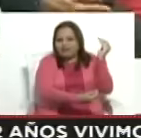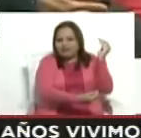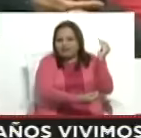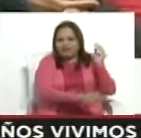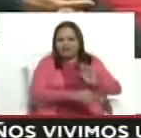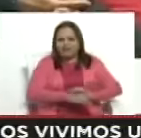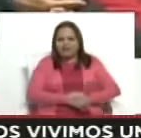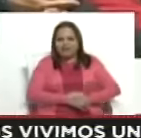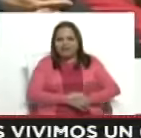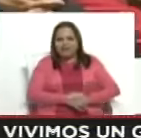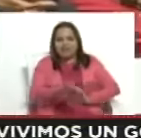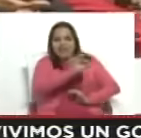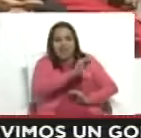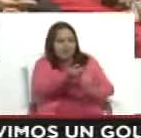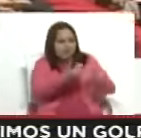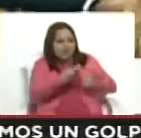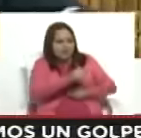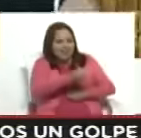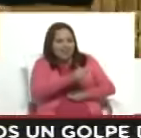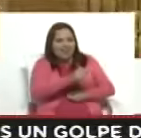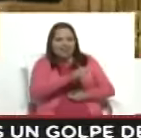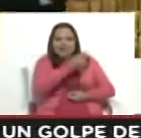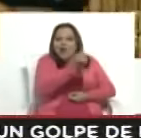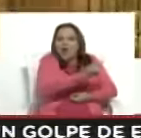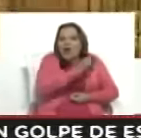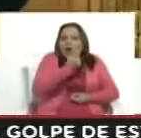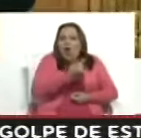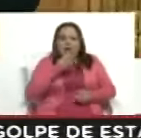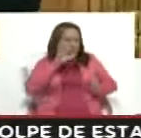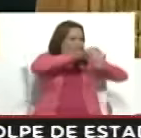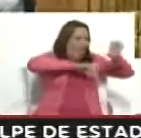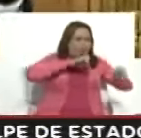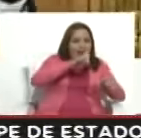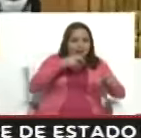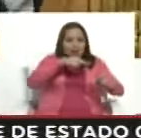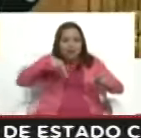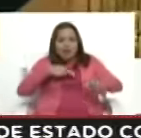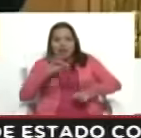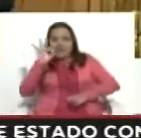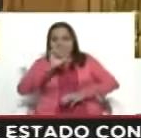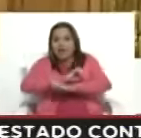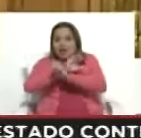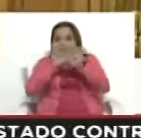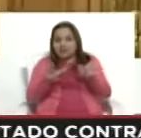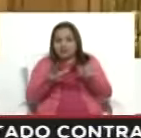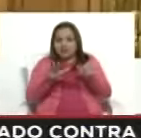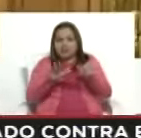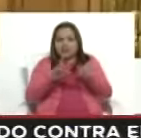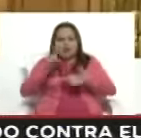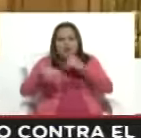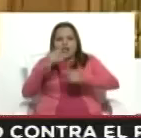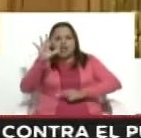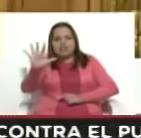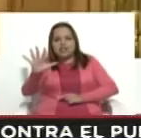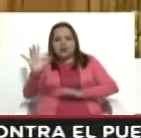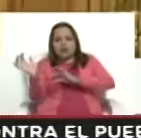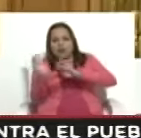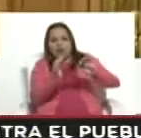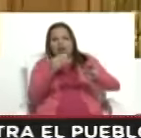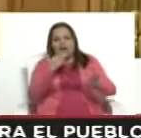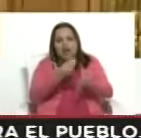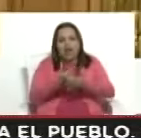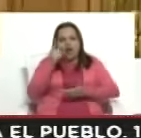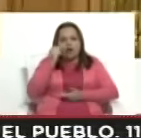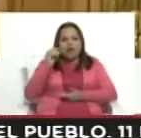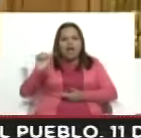no hubo ni quien nos entregara las llaves y no quedó nadie, saltábame y tomamos nosotros a las 3 de la mañana. A las 5 se movieron los demás gracias a Cliver Alcalá. O